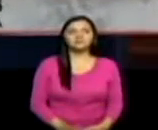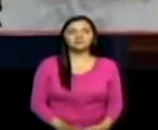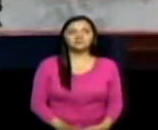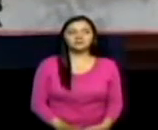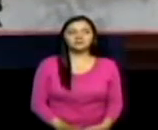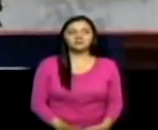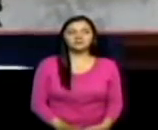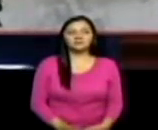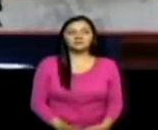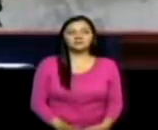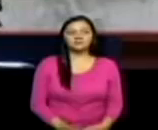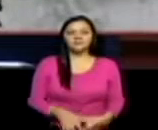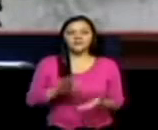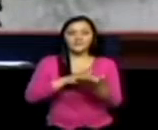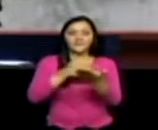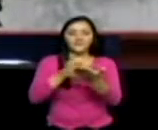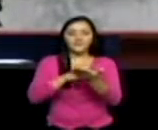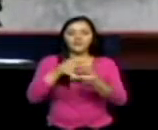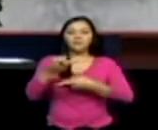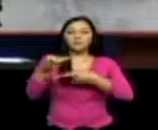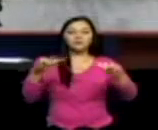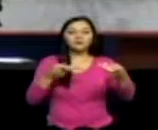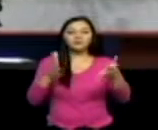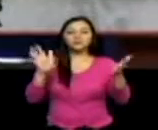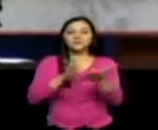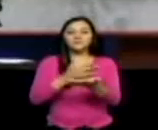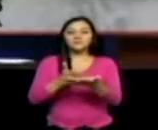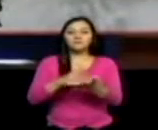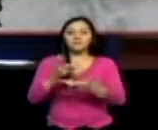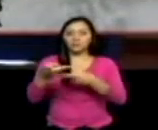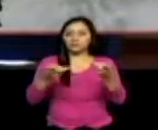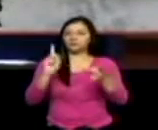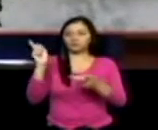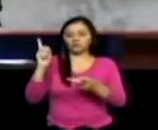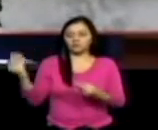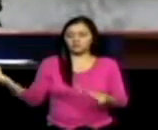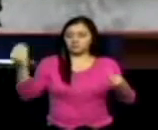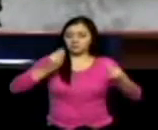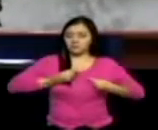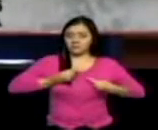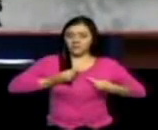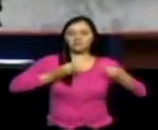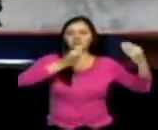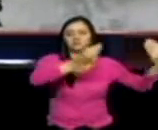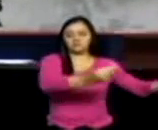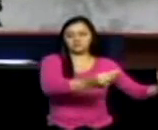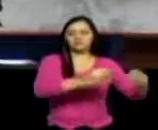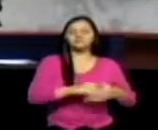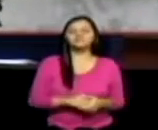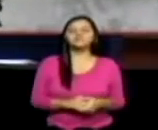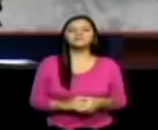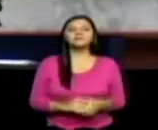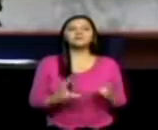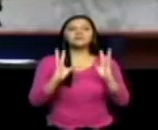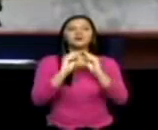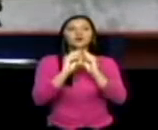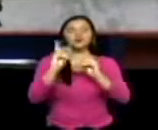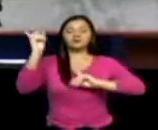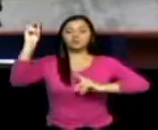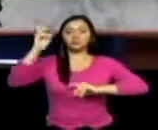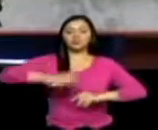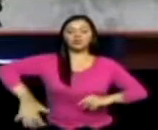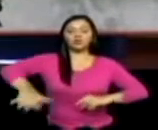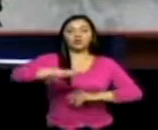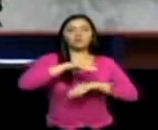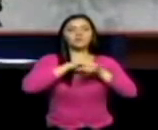Esto para que no haya un vacío de poder, según la señoras constitución y señores congresistas e invitados, es